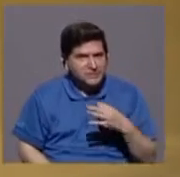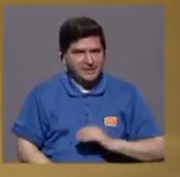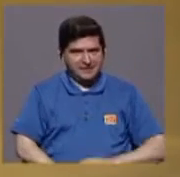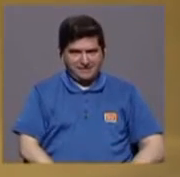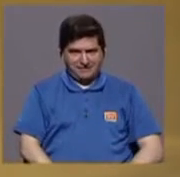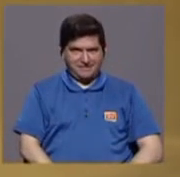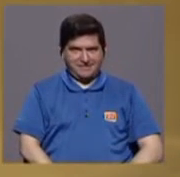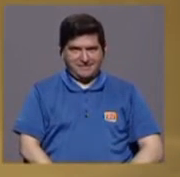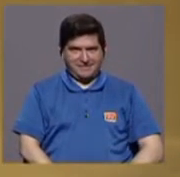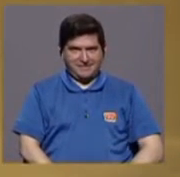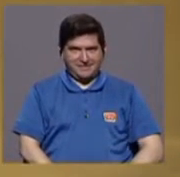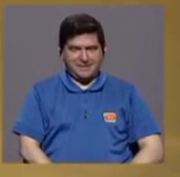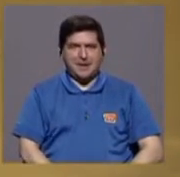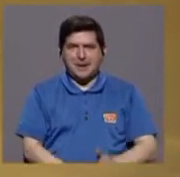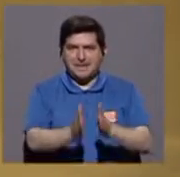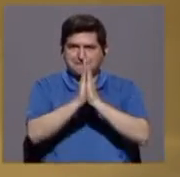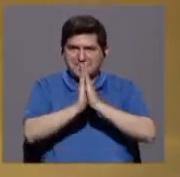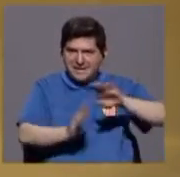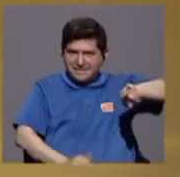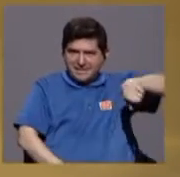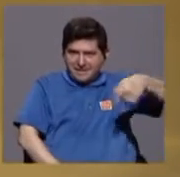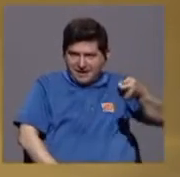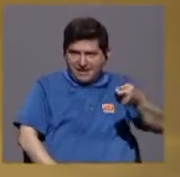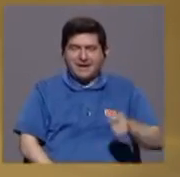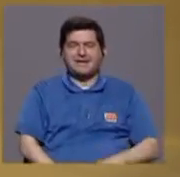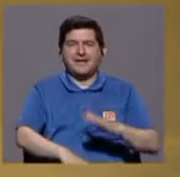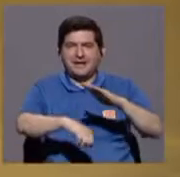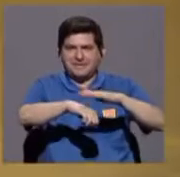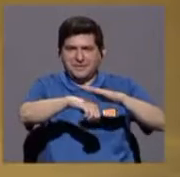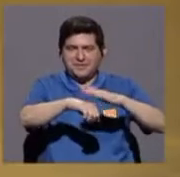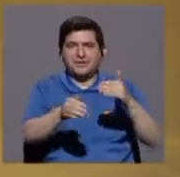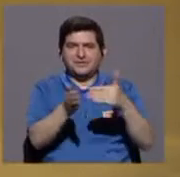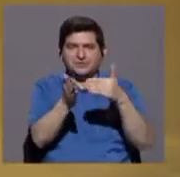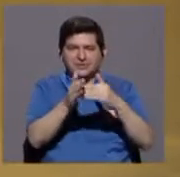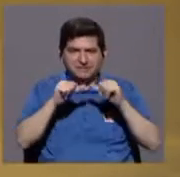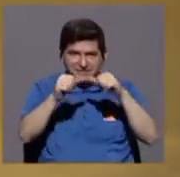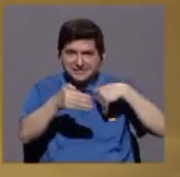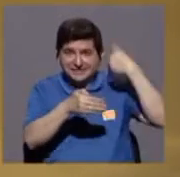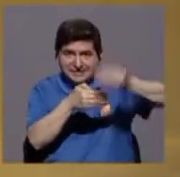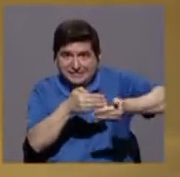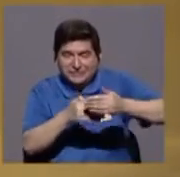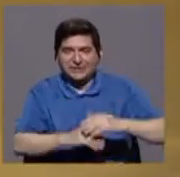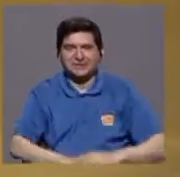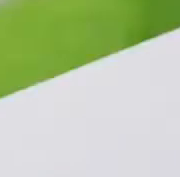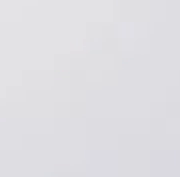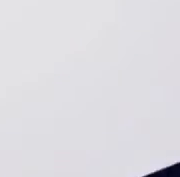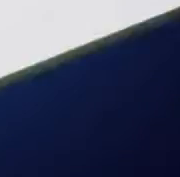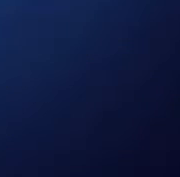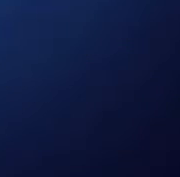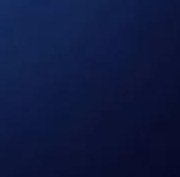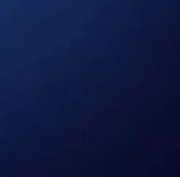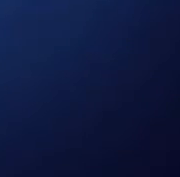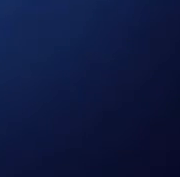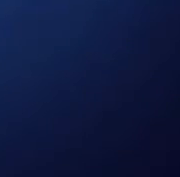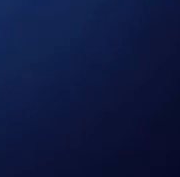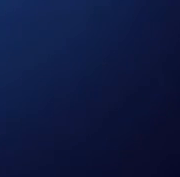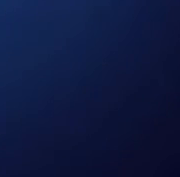Danilo, le pedimos al canal que nos vuelva a invitar para el siguiente segmento.